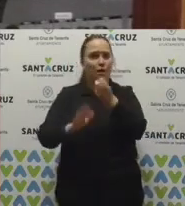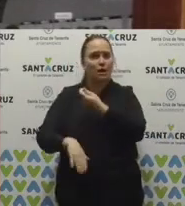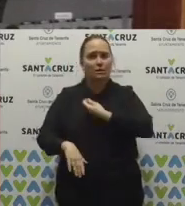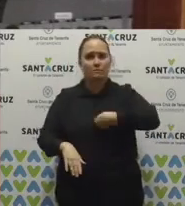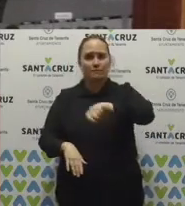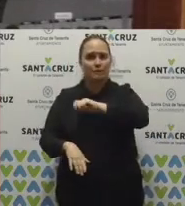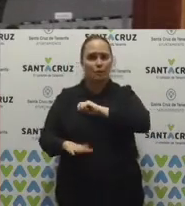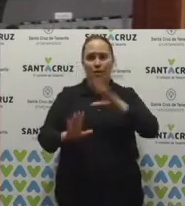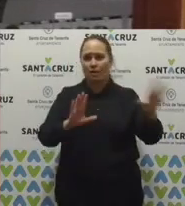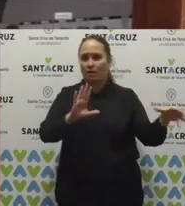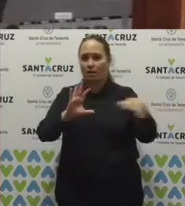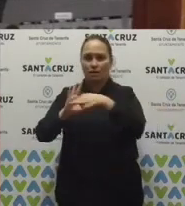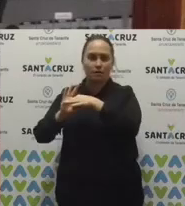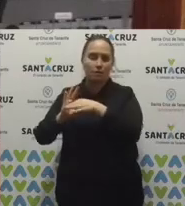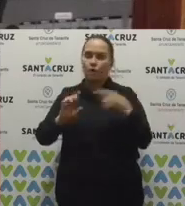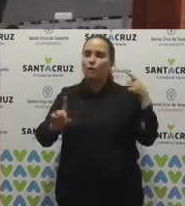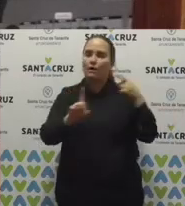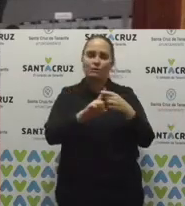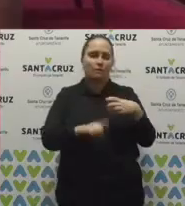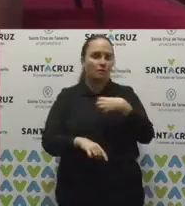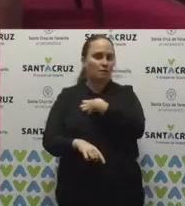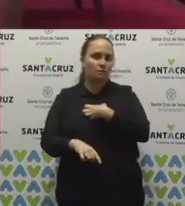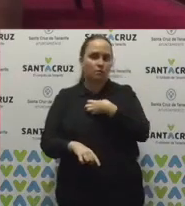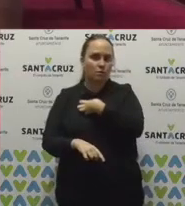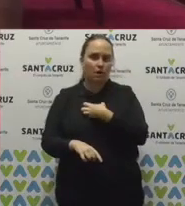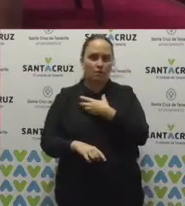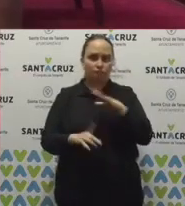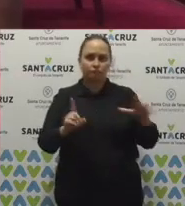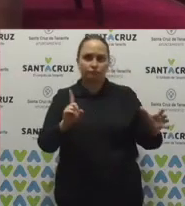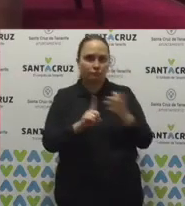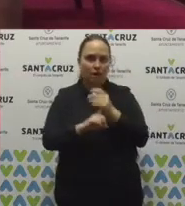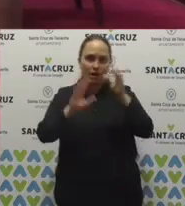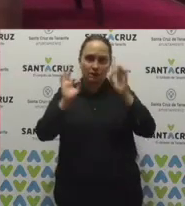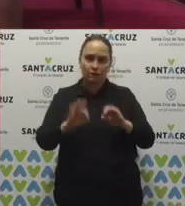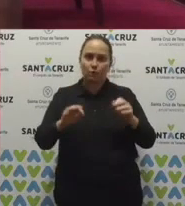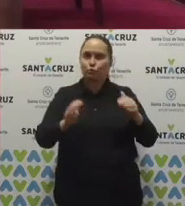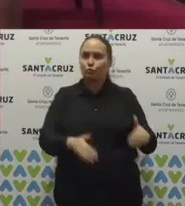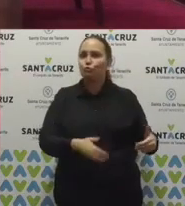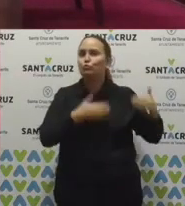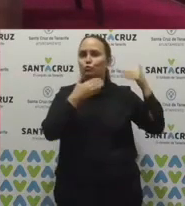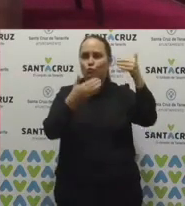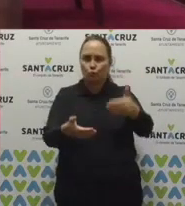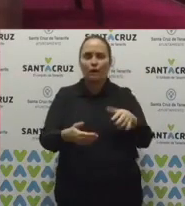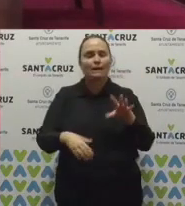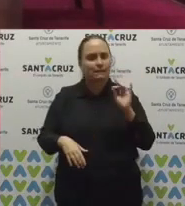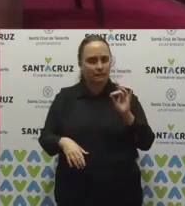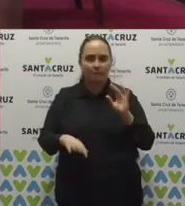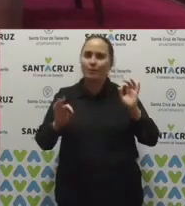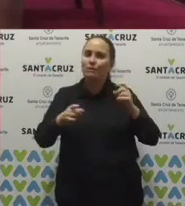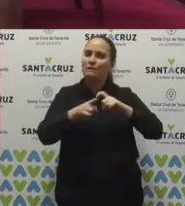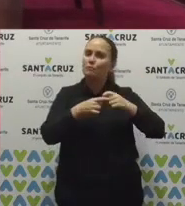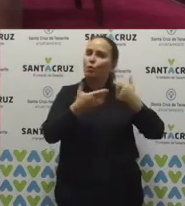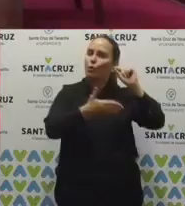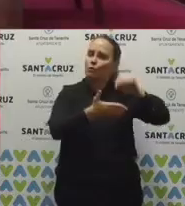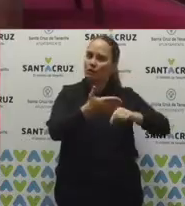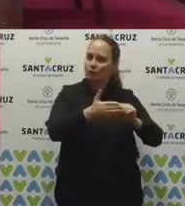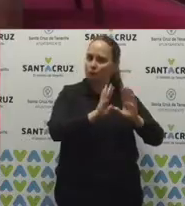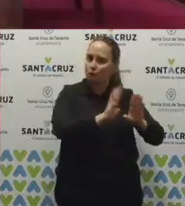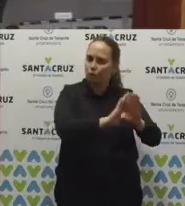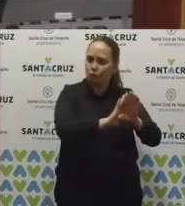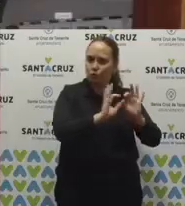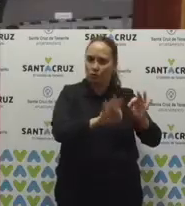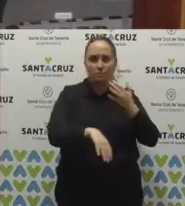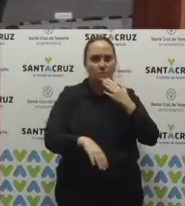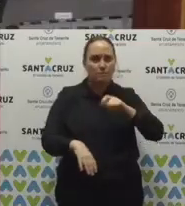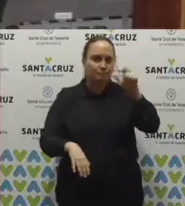la función pública y no no de esta manera su rogar por supuesto dentro de los contratos que se mantienen todo el personal del servicios como